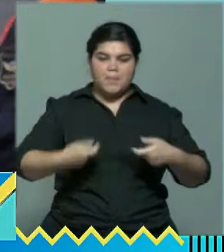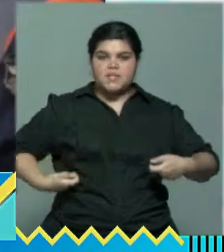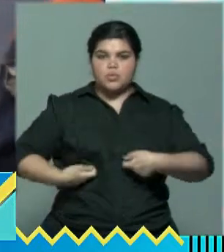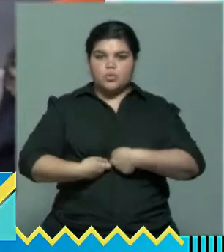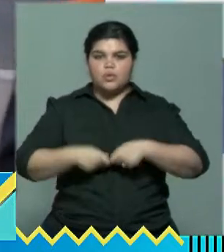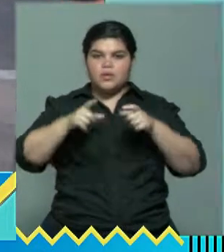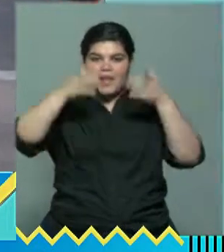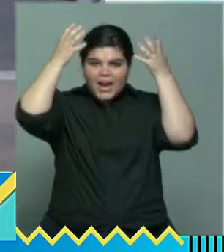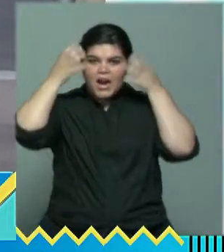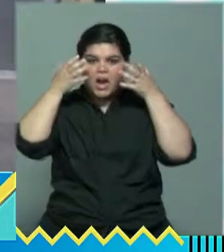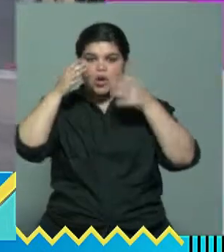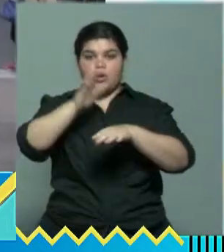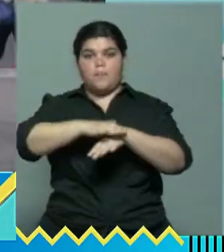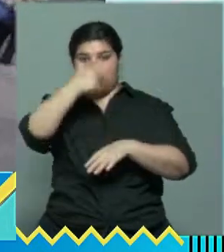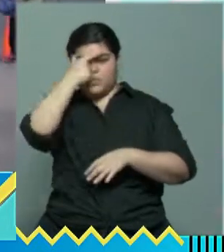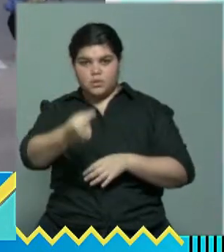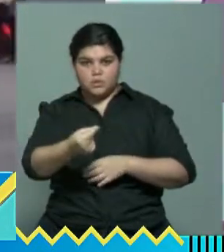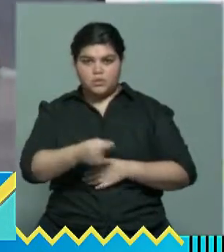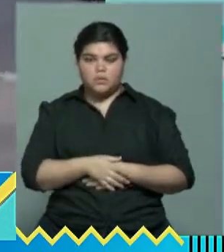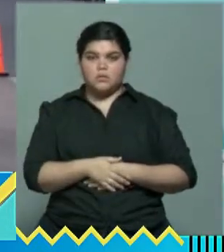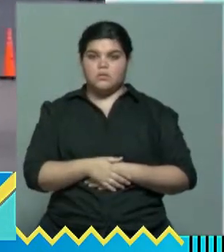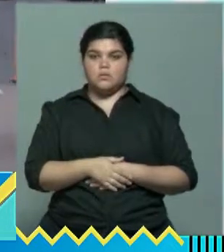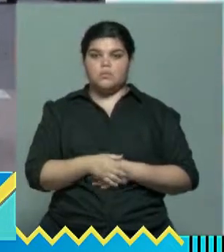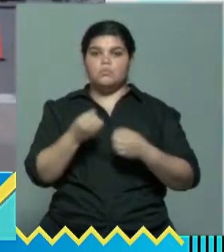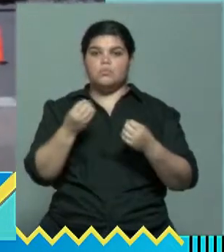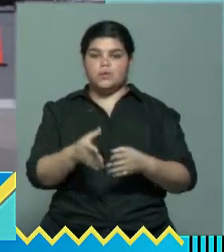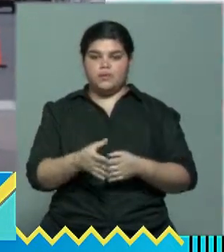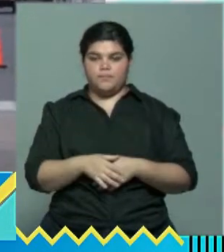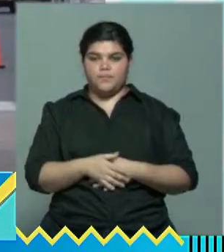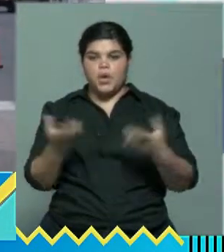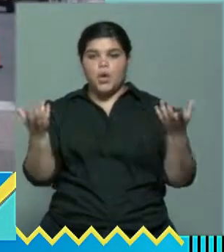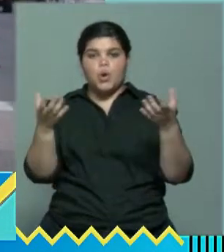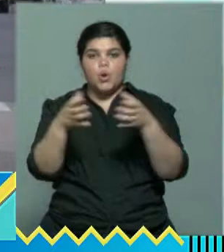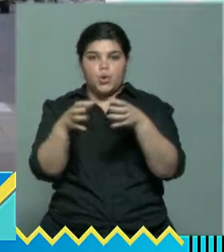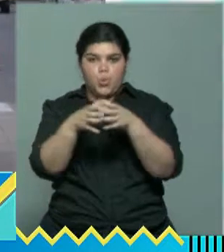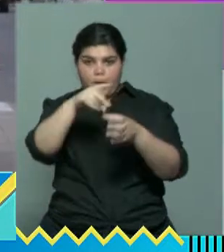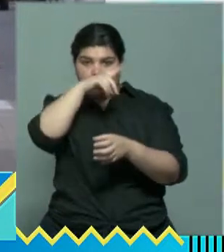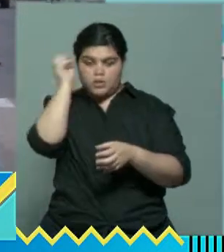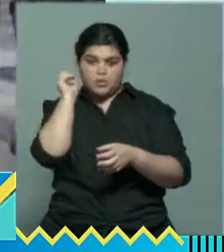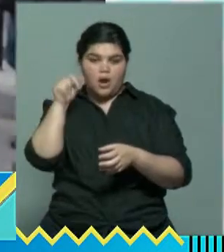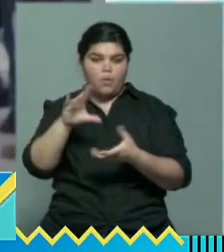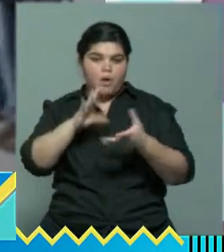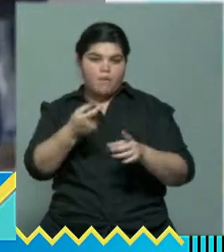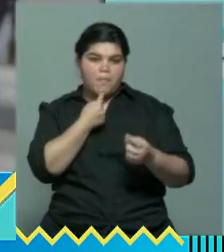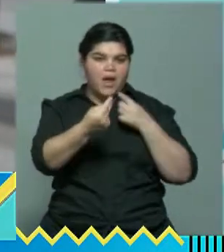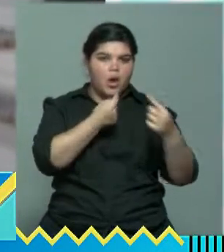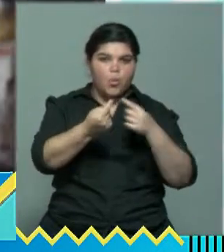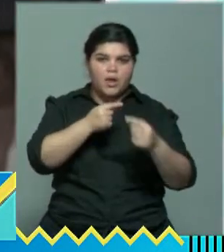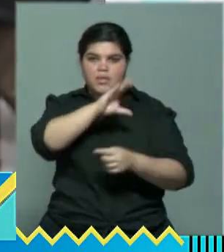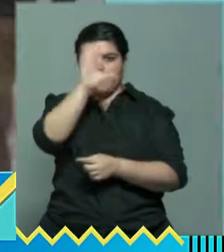casco del conductor? Porque la Agencia Nacional hizo una especie de sondeo, encuesta en todo el país.